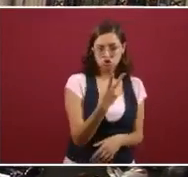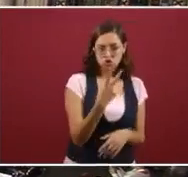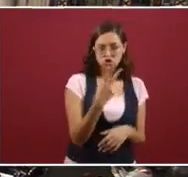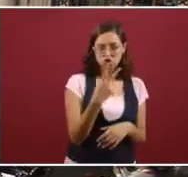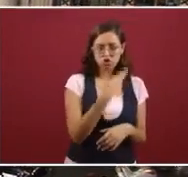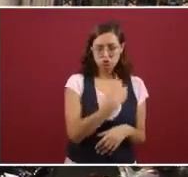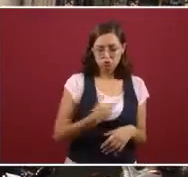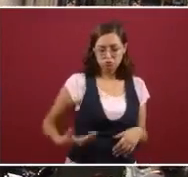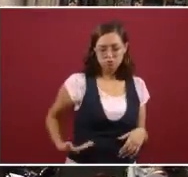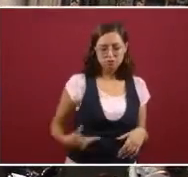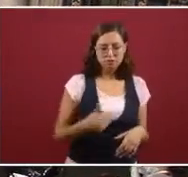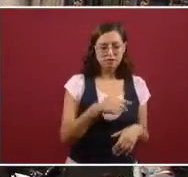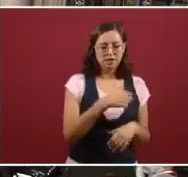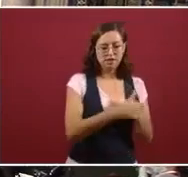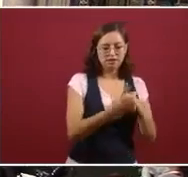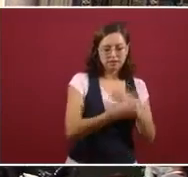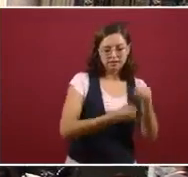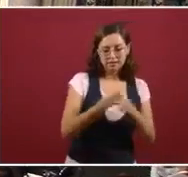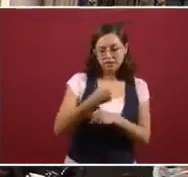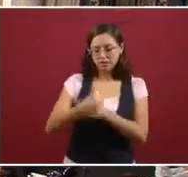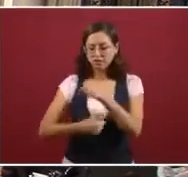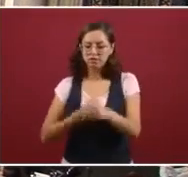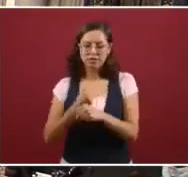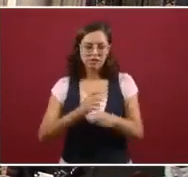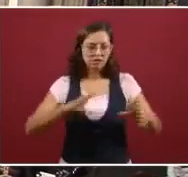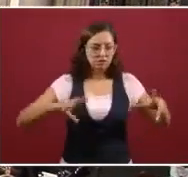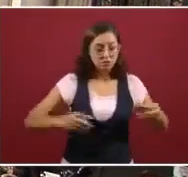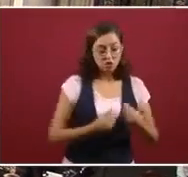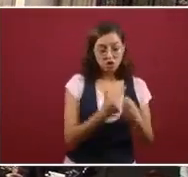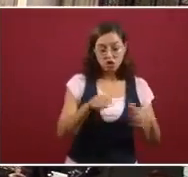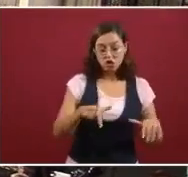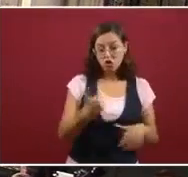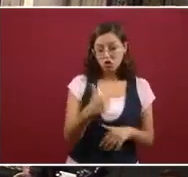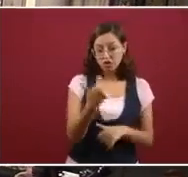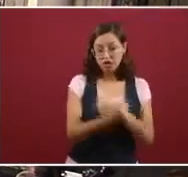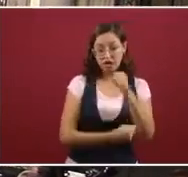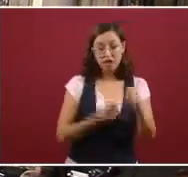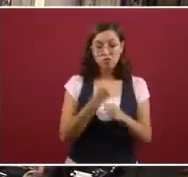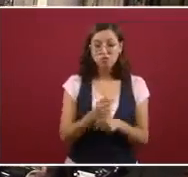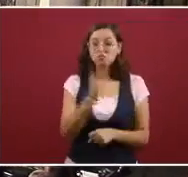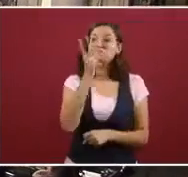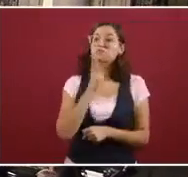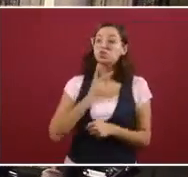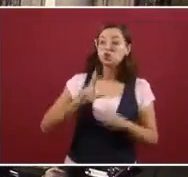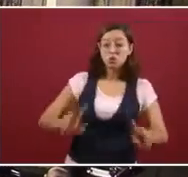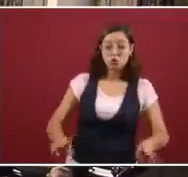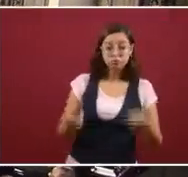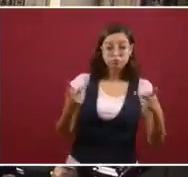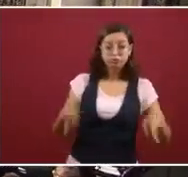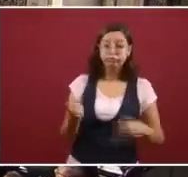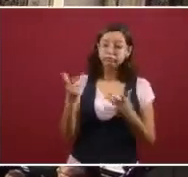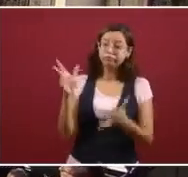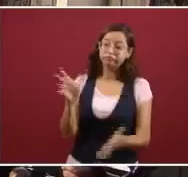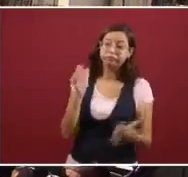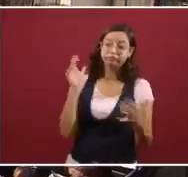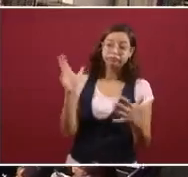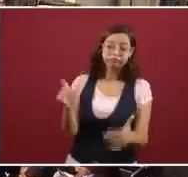ingresos petroleros como nunca en la historia y